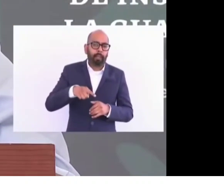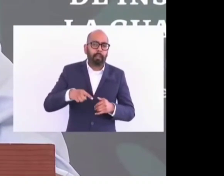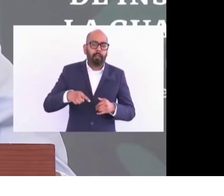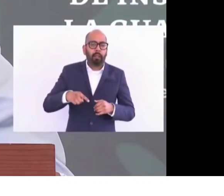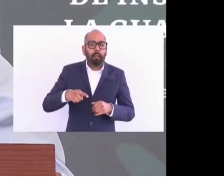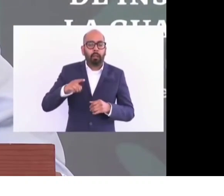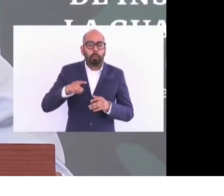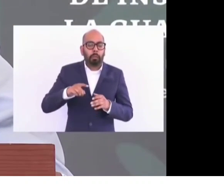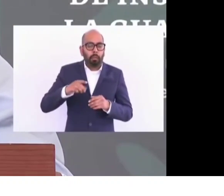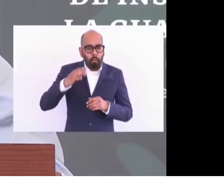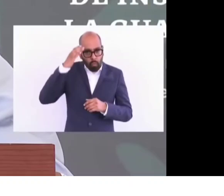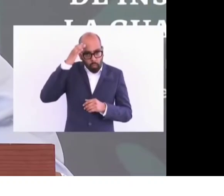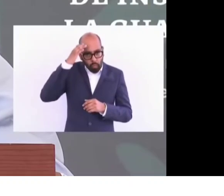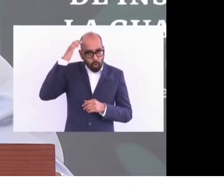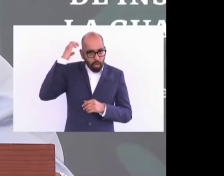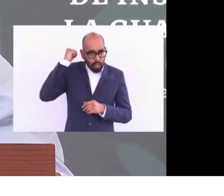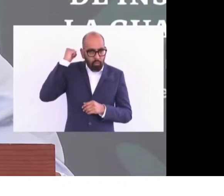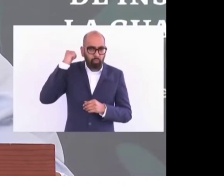Morelos,